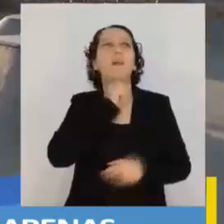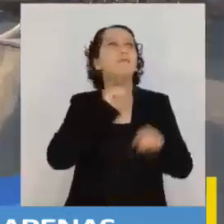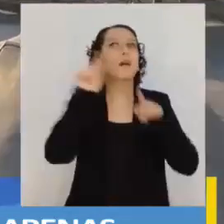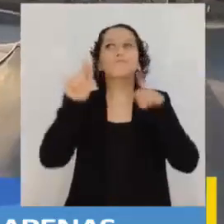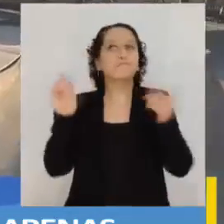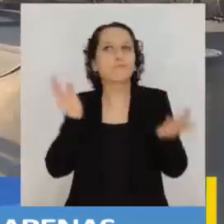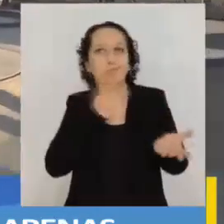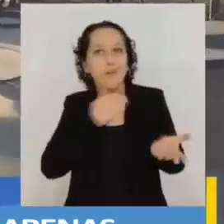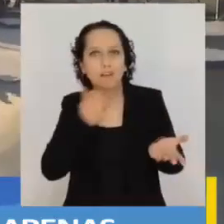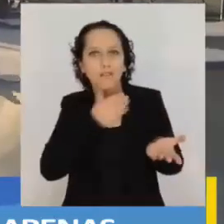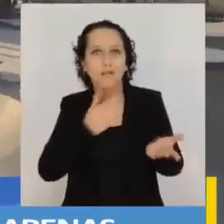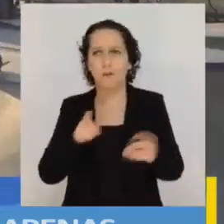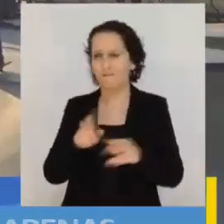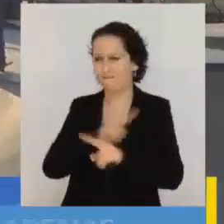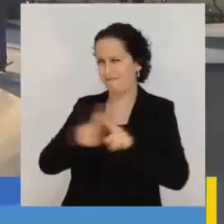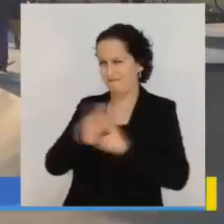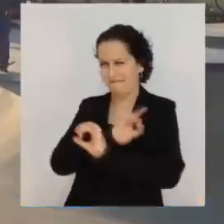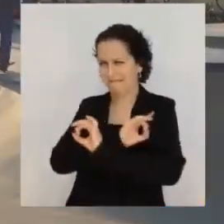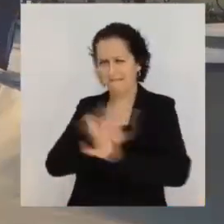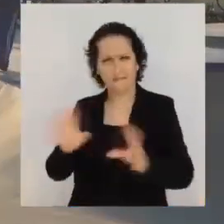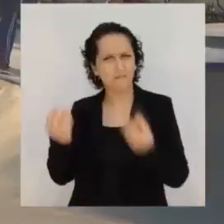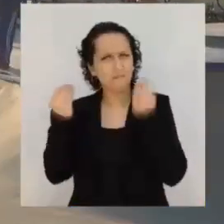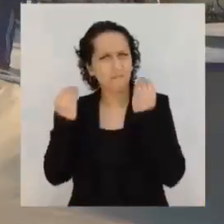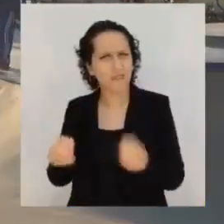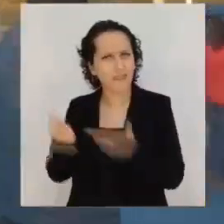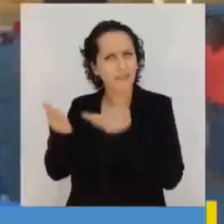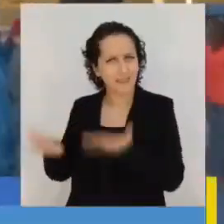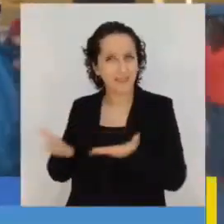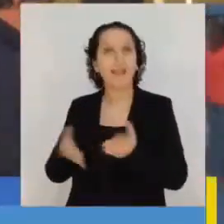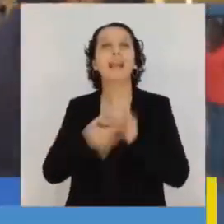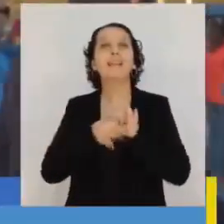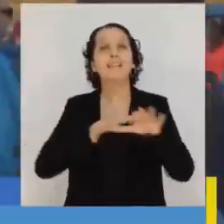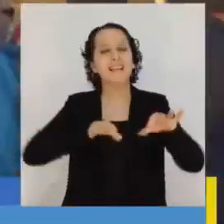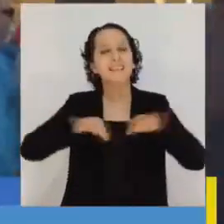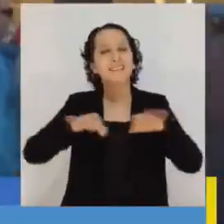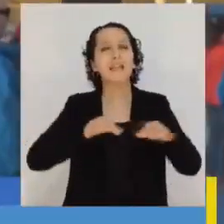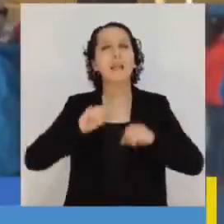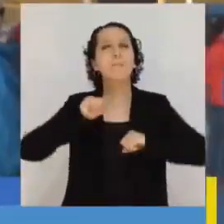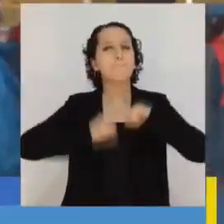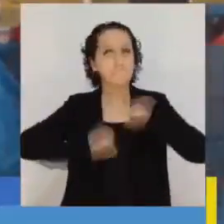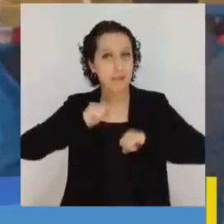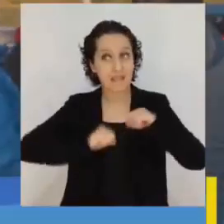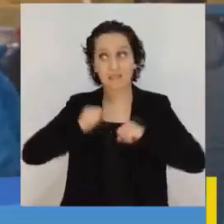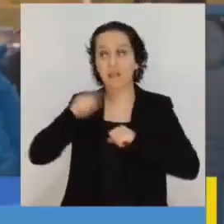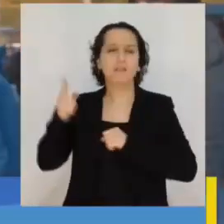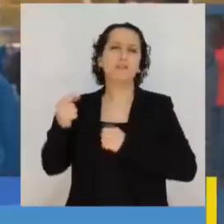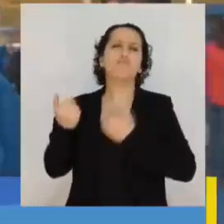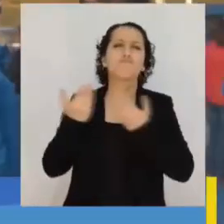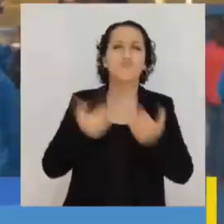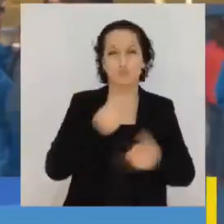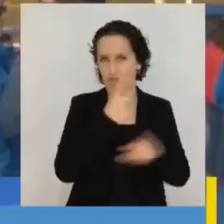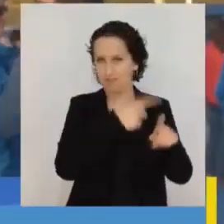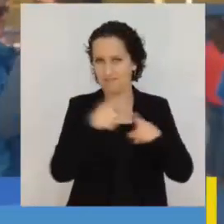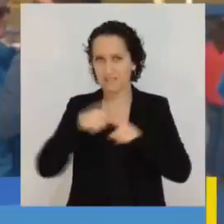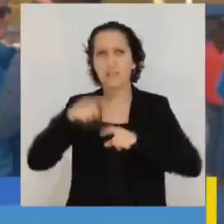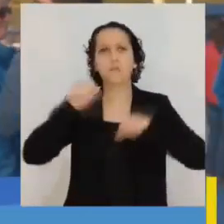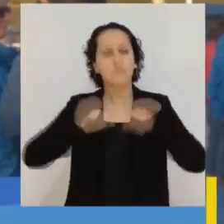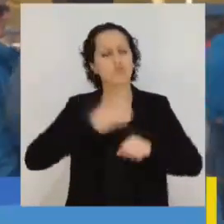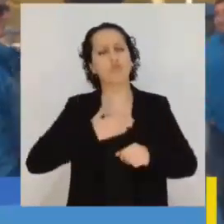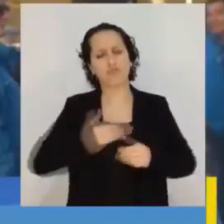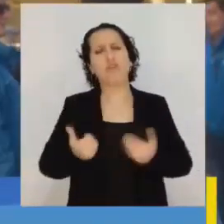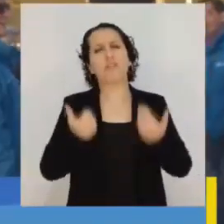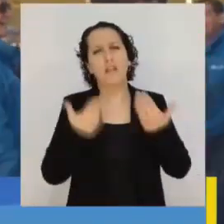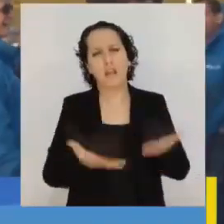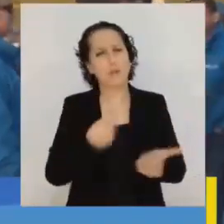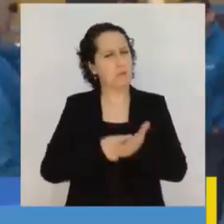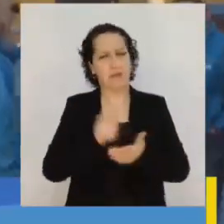este, sobre todo uno bien hecho como el que tenemos acá, que gracias al diseño de la empresa Spot y Vogue Skate Ramps que nos regaló